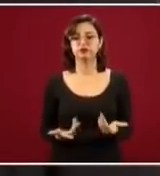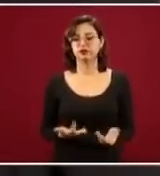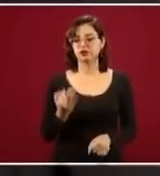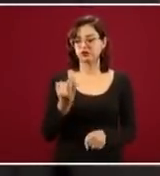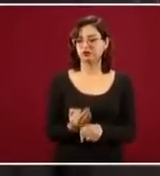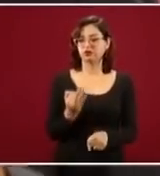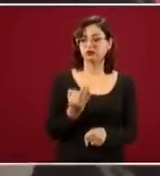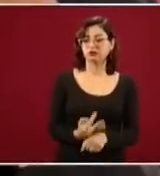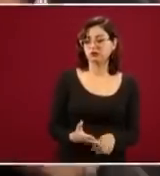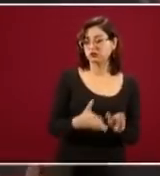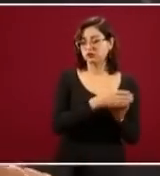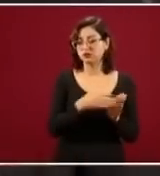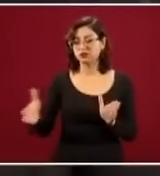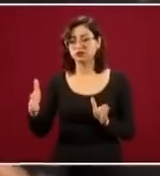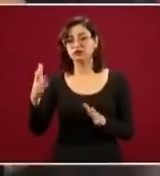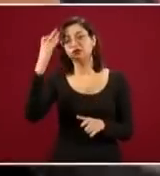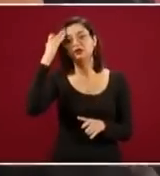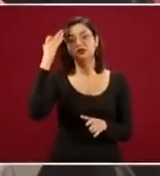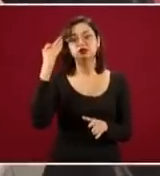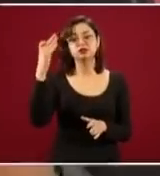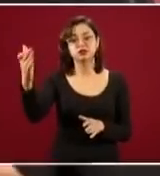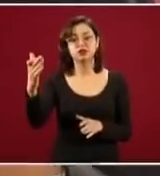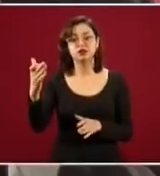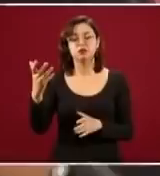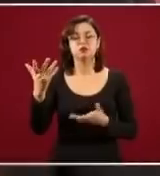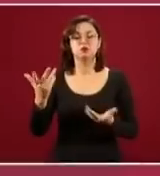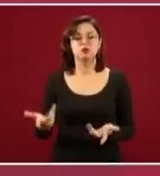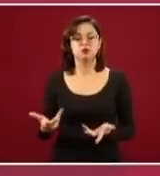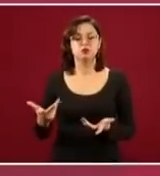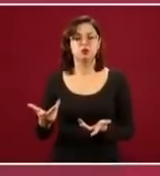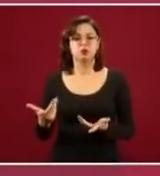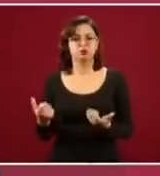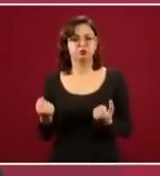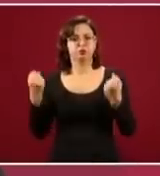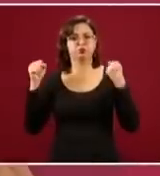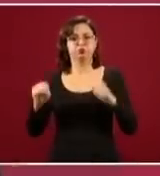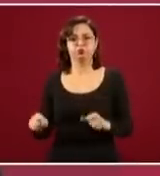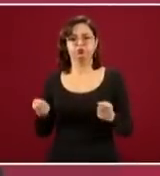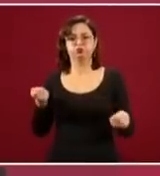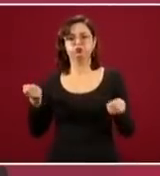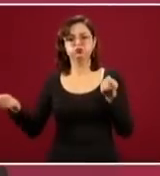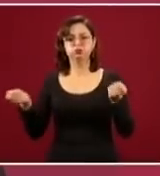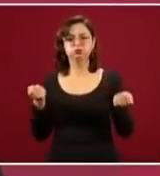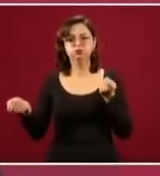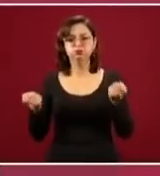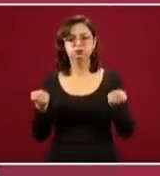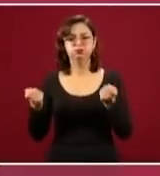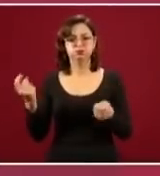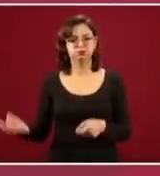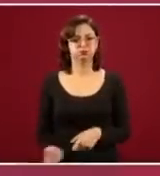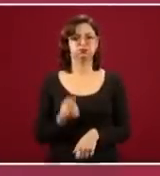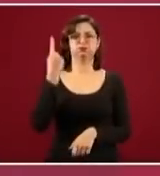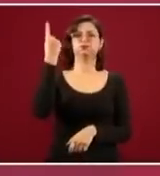etapa en que dominaba un régimen político